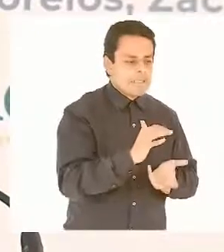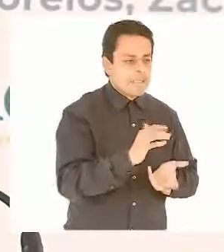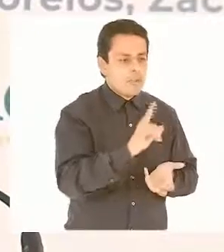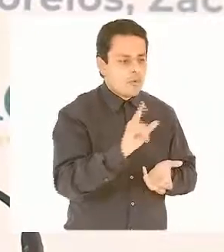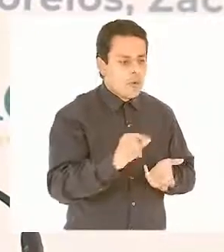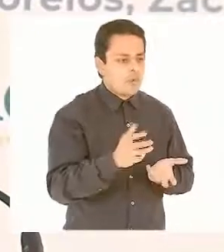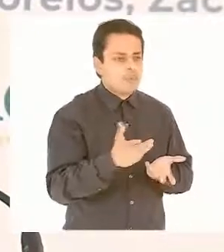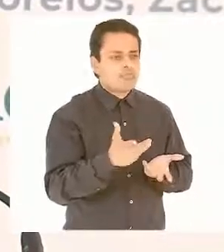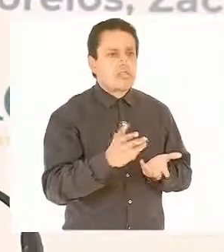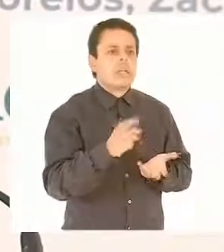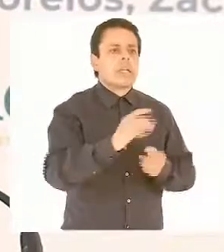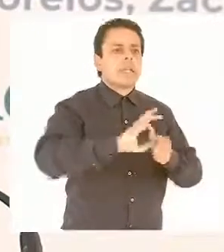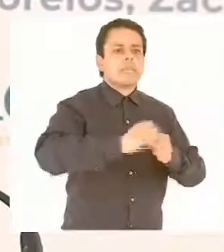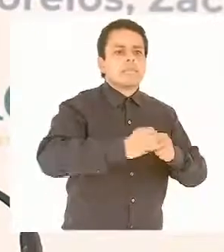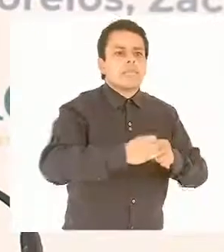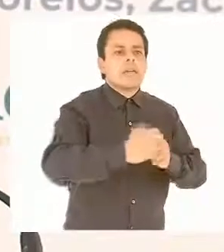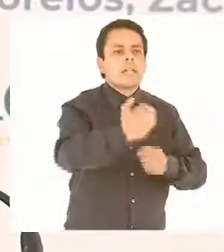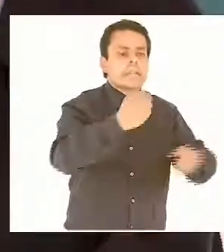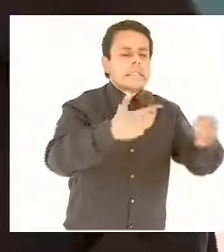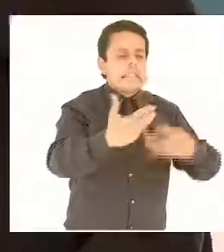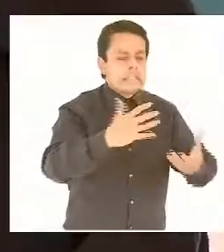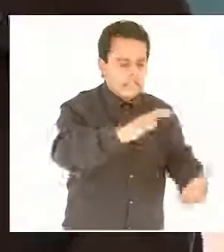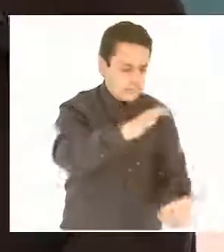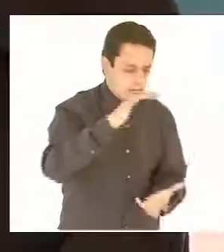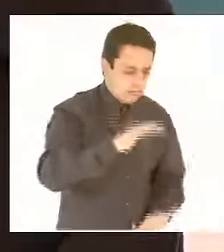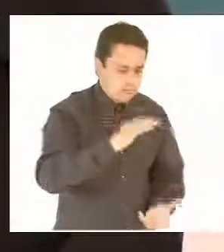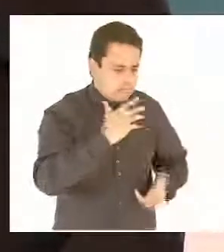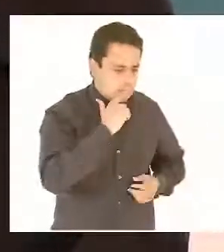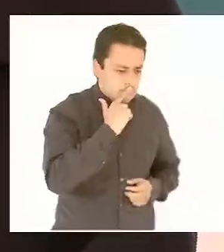ve cómo consigue la semilla, ve cómo consigue